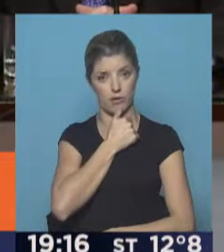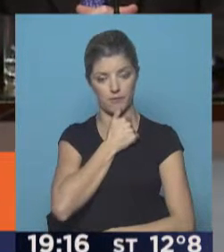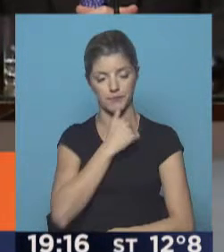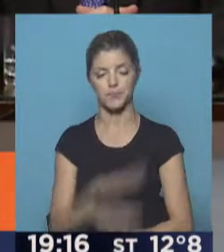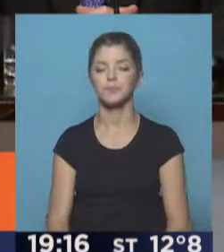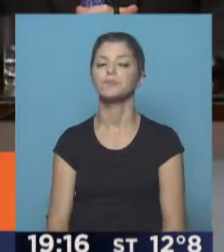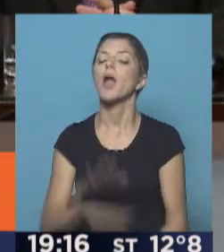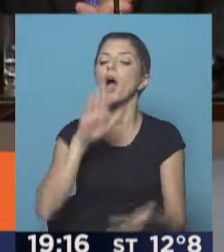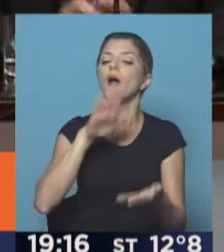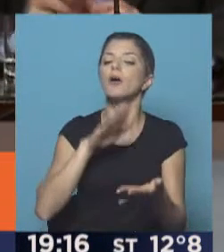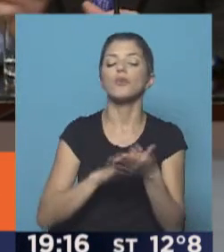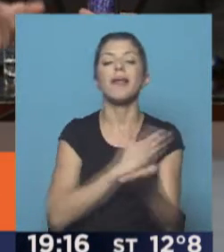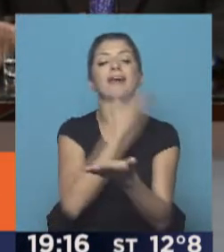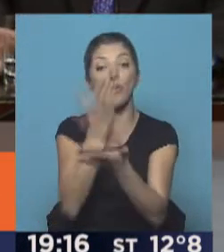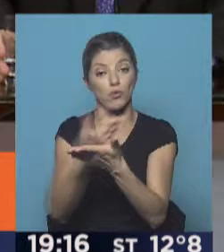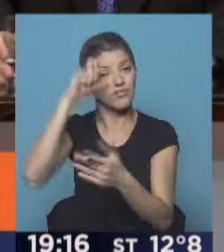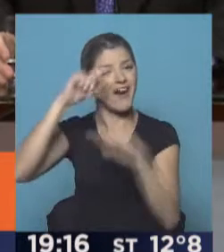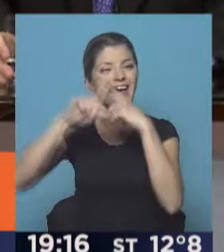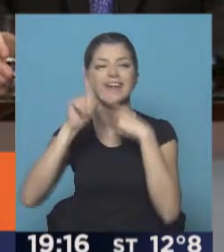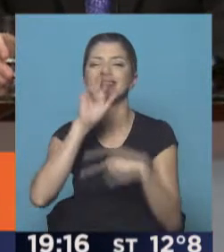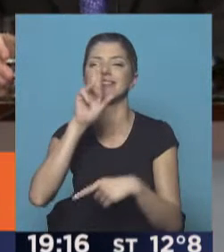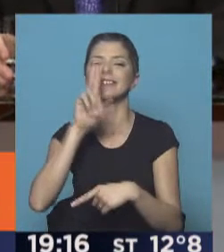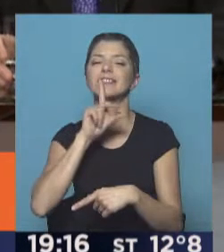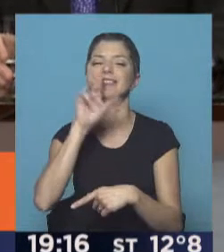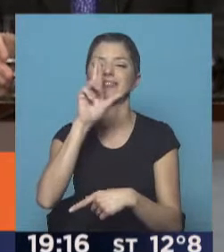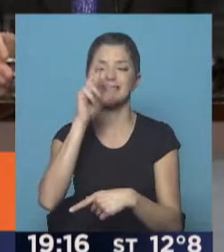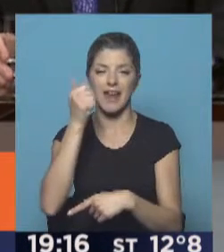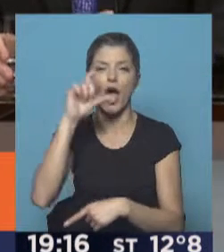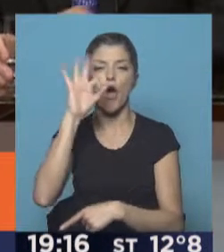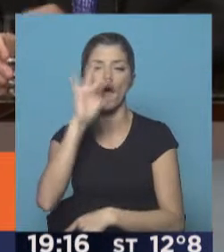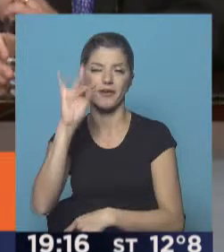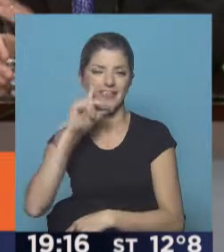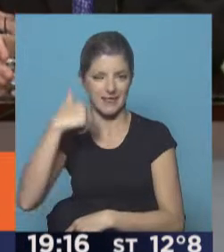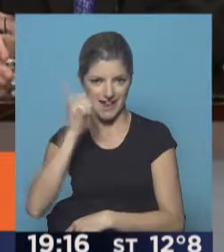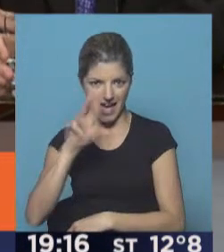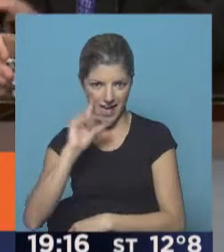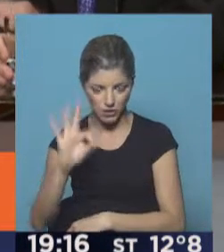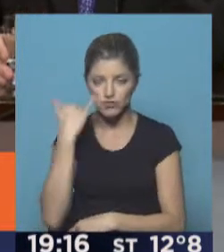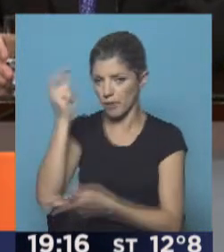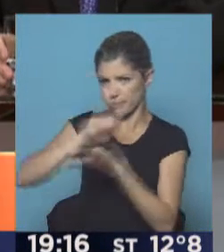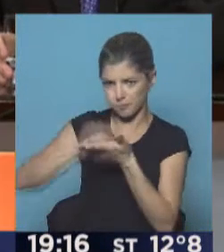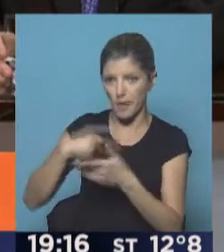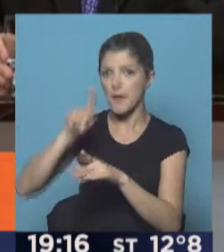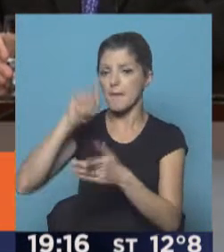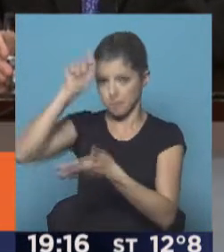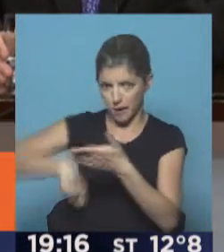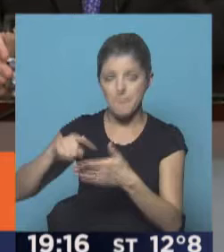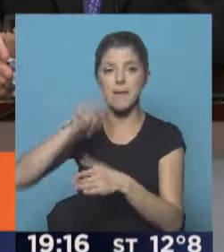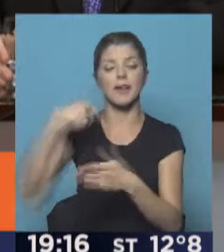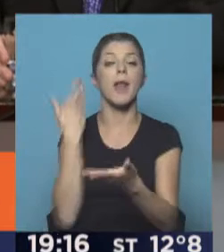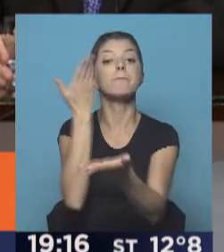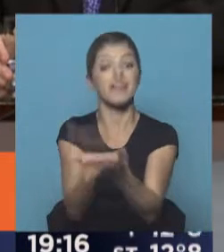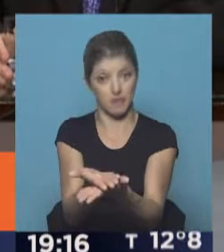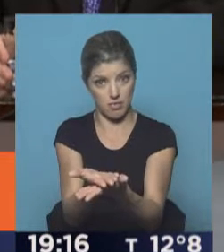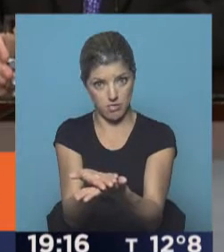recurso extraordinario se ha planteado, ya lo ha firmado el ministro y será presentado mañana con la Procuración